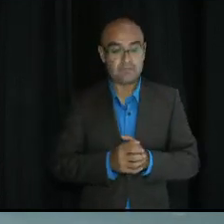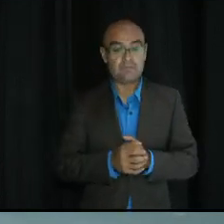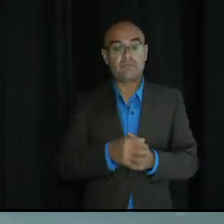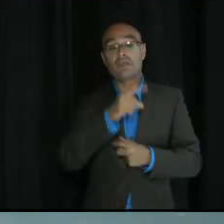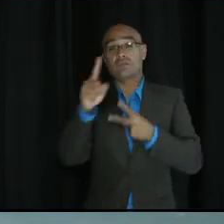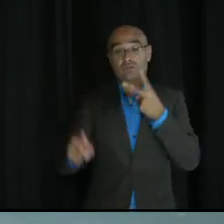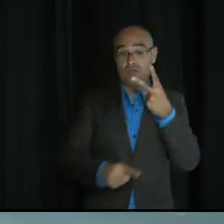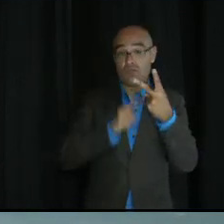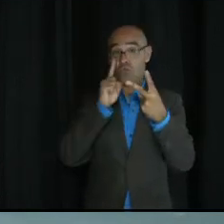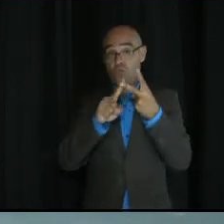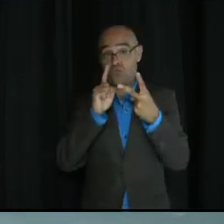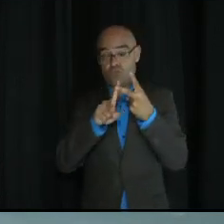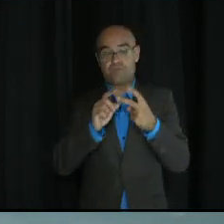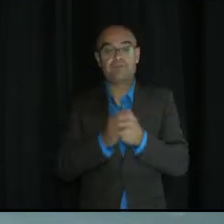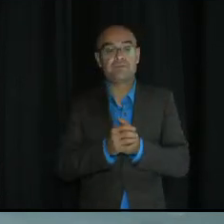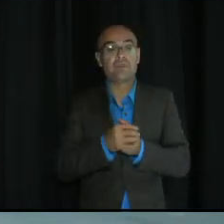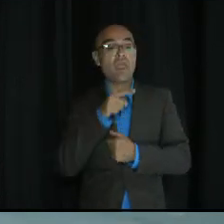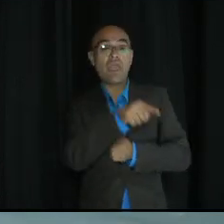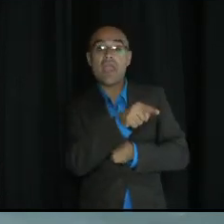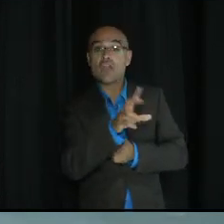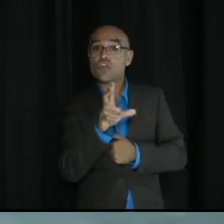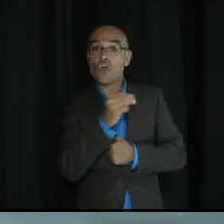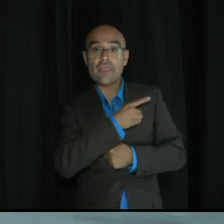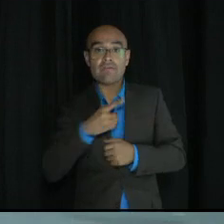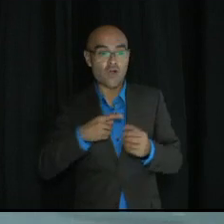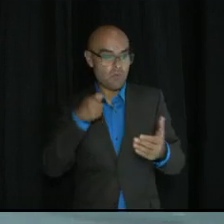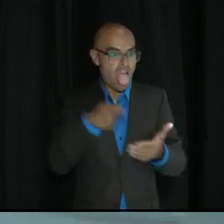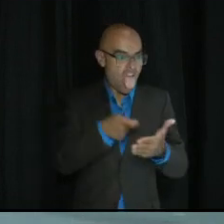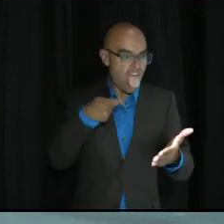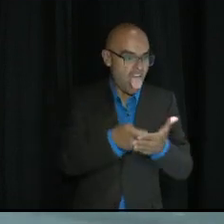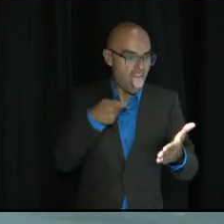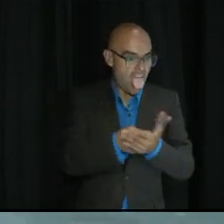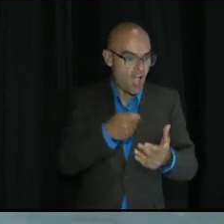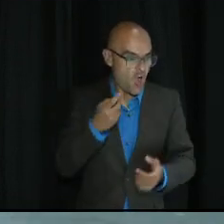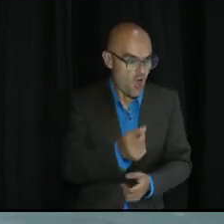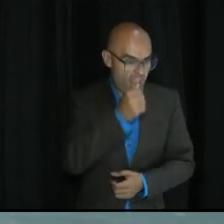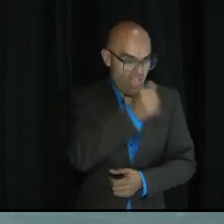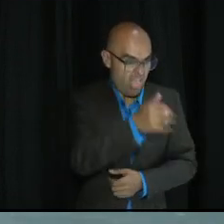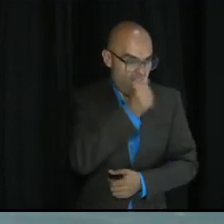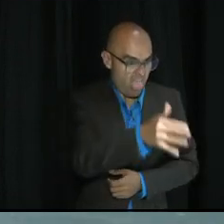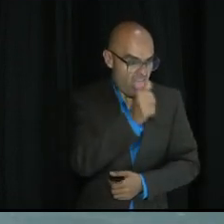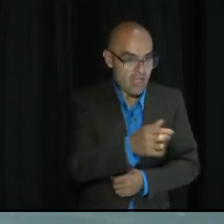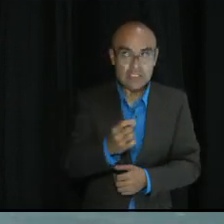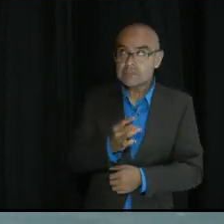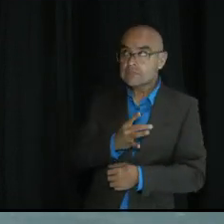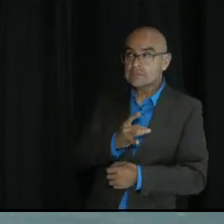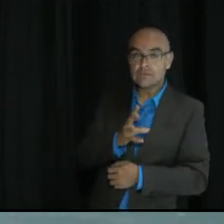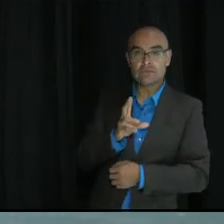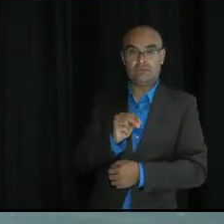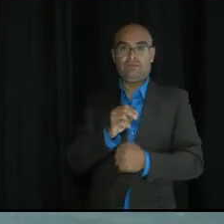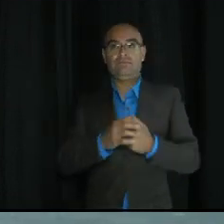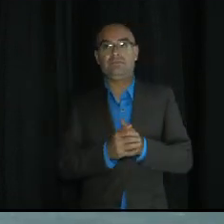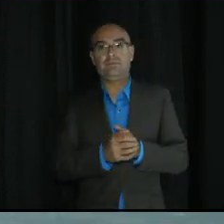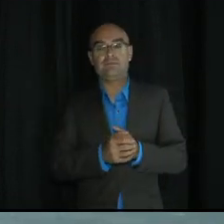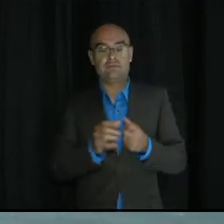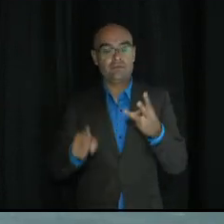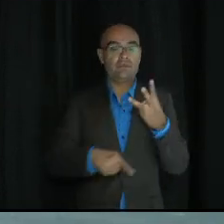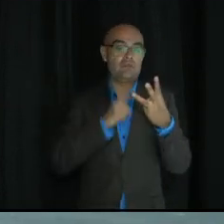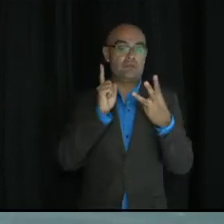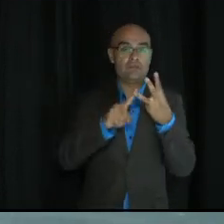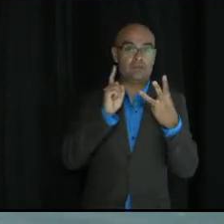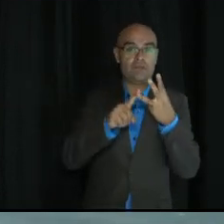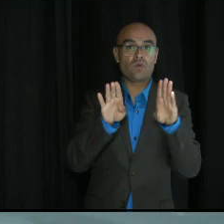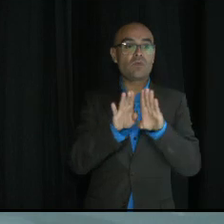dice que debe de estar libre de miedos y de angustias, ¿sí? La tercera, libre de incomodidades físicas